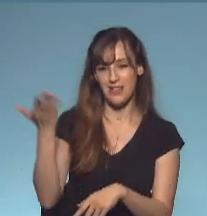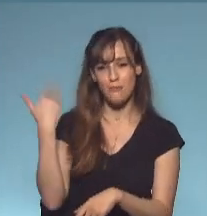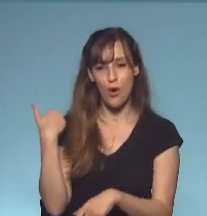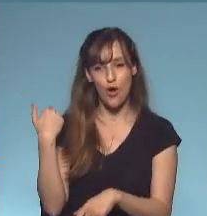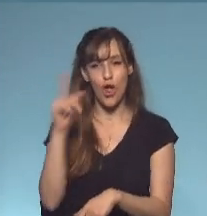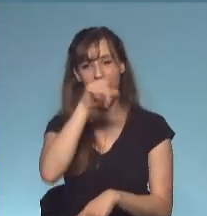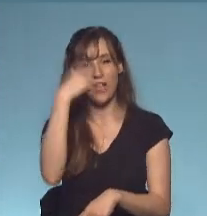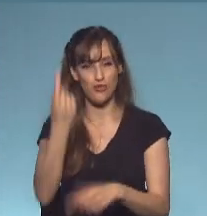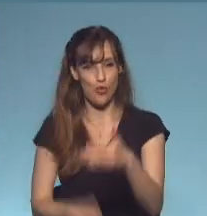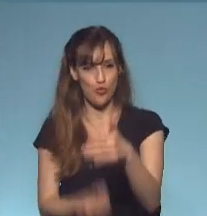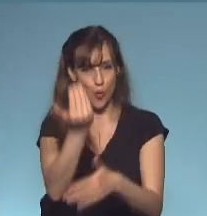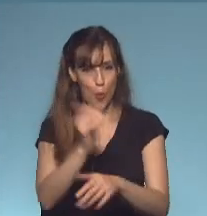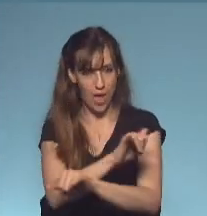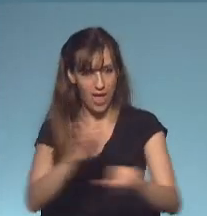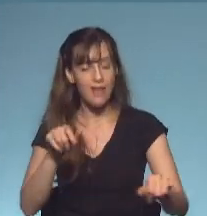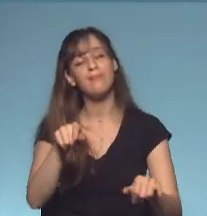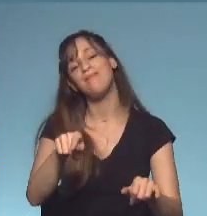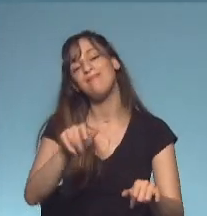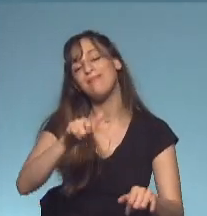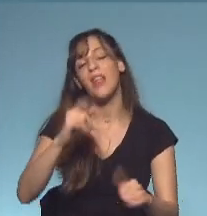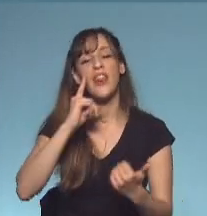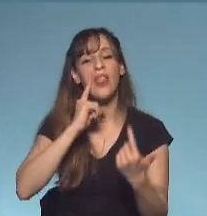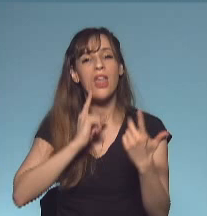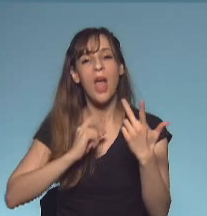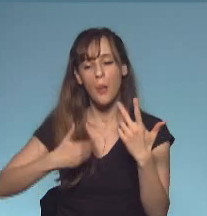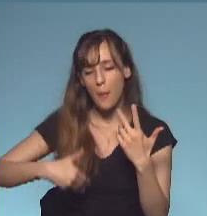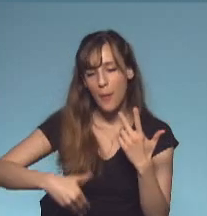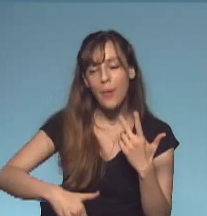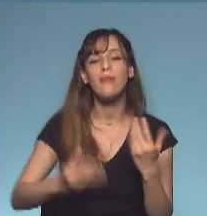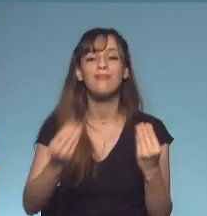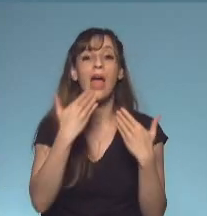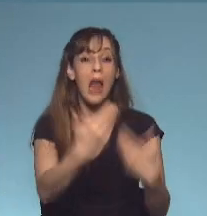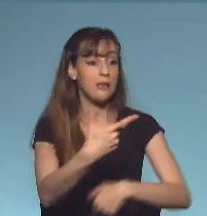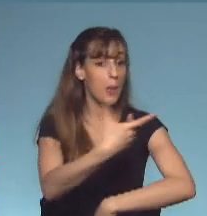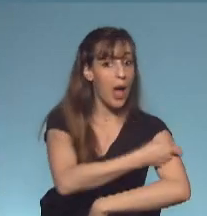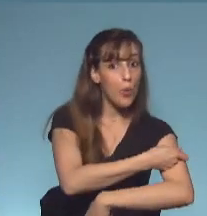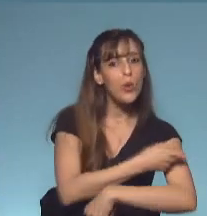va creciendo a medida que pasan los días desde que se aplicó la vacuna.